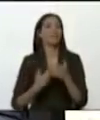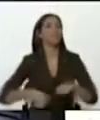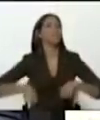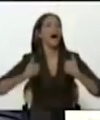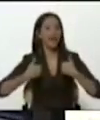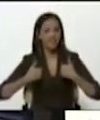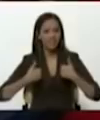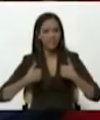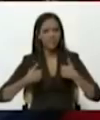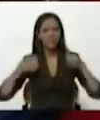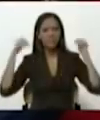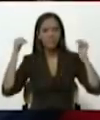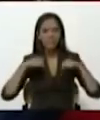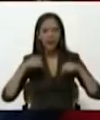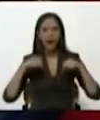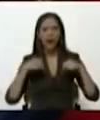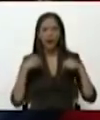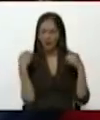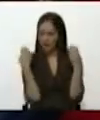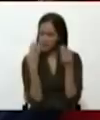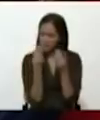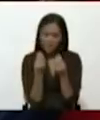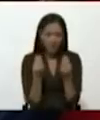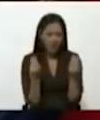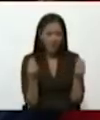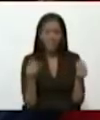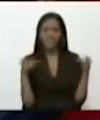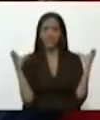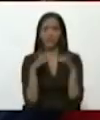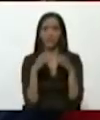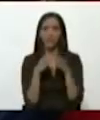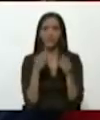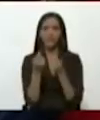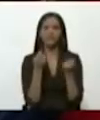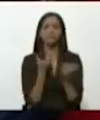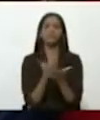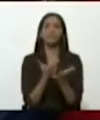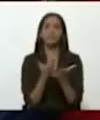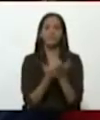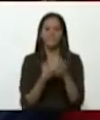Hasta más. Aquí hay un montón de grupos económicos.